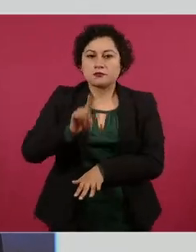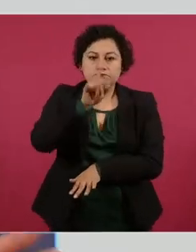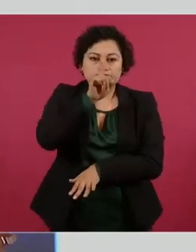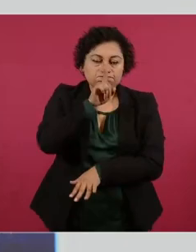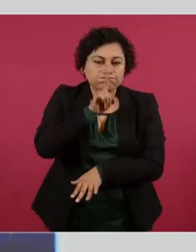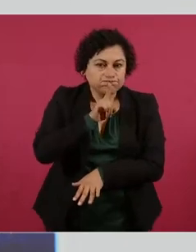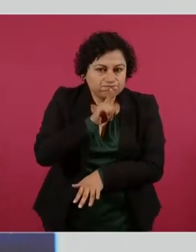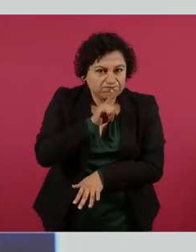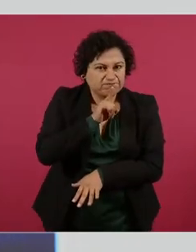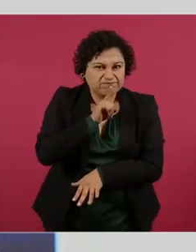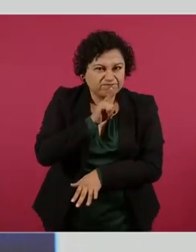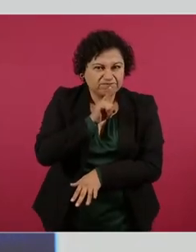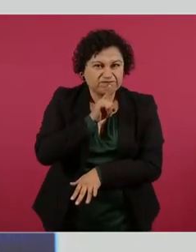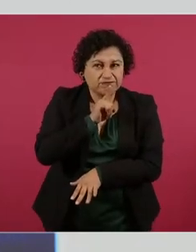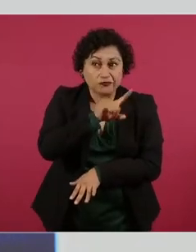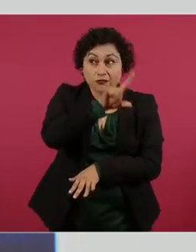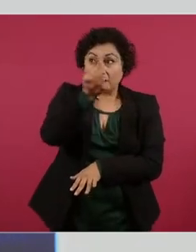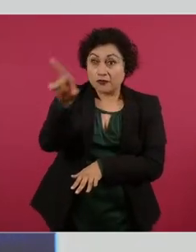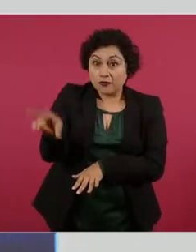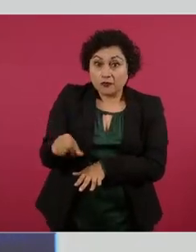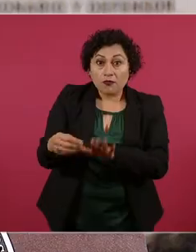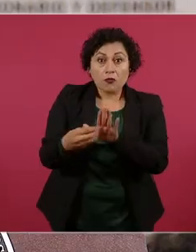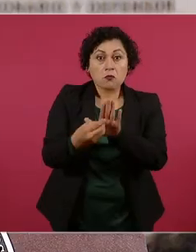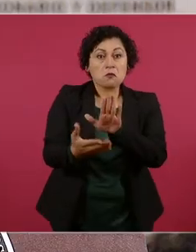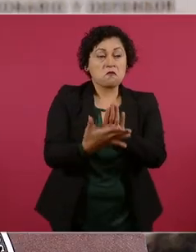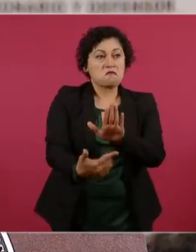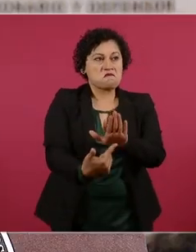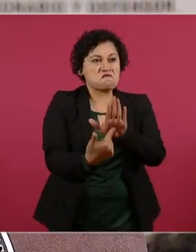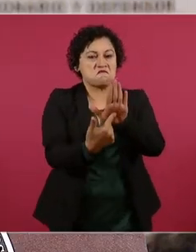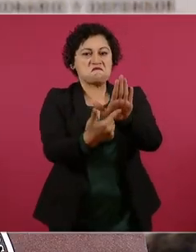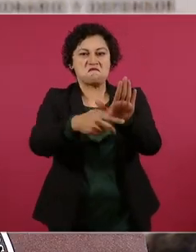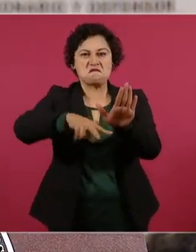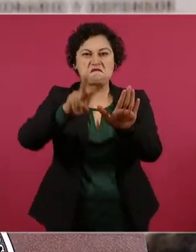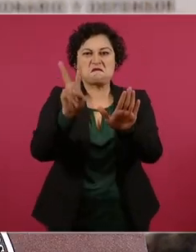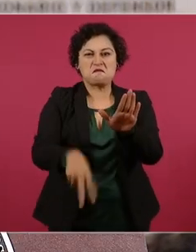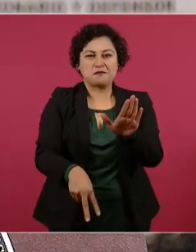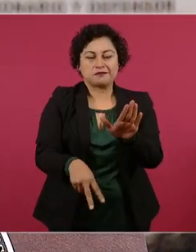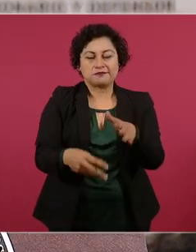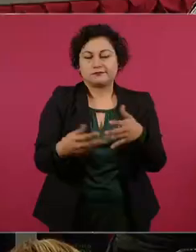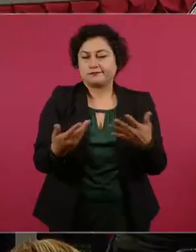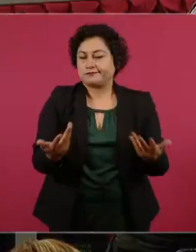y hacerla pasar por cierta. Y vamos a explicar